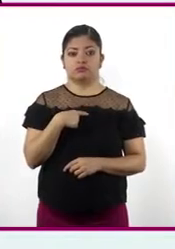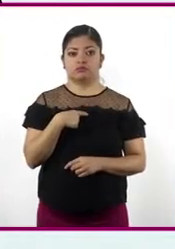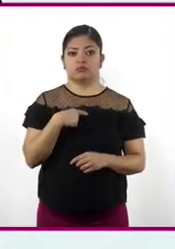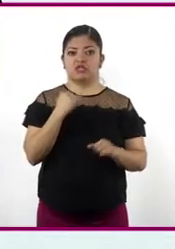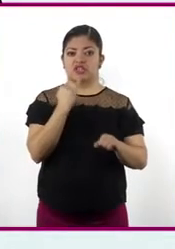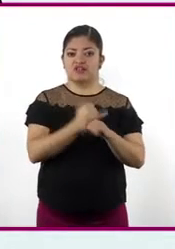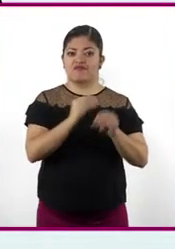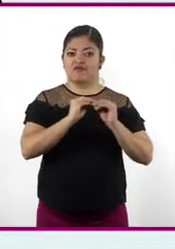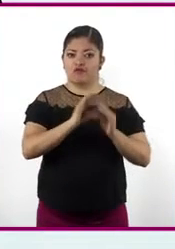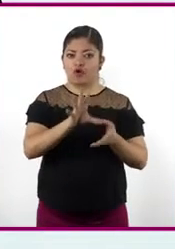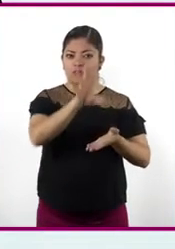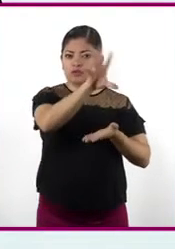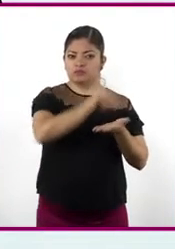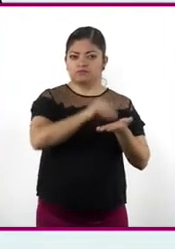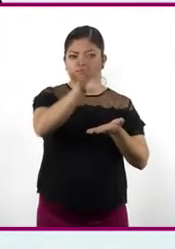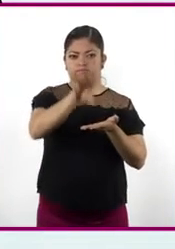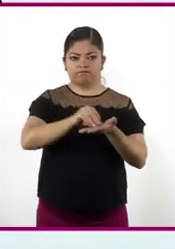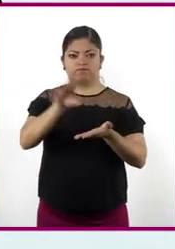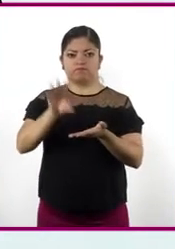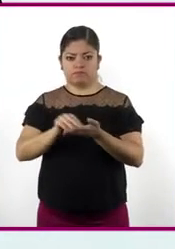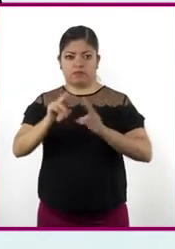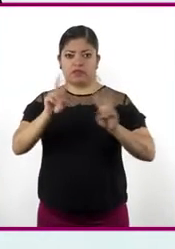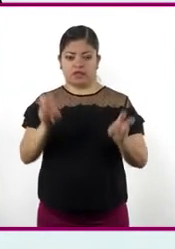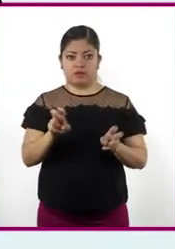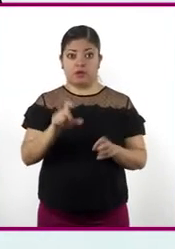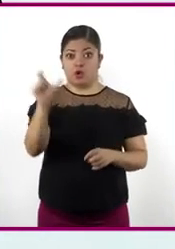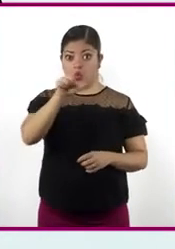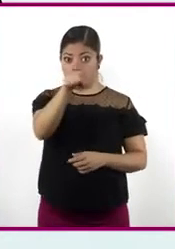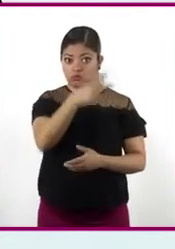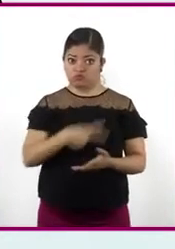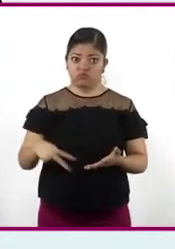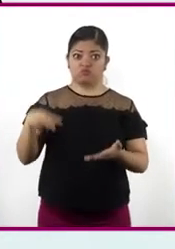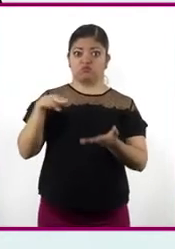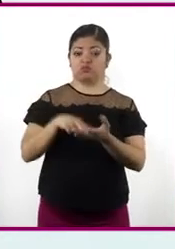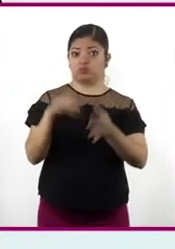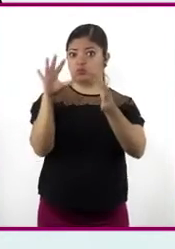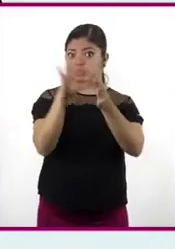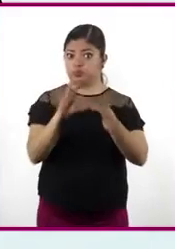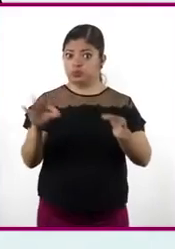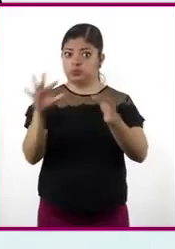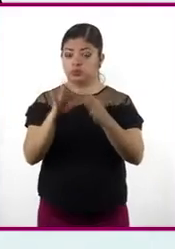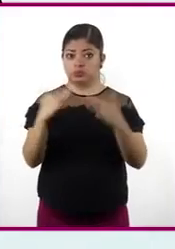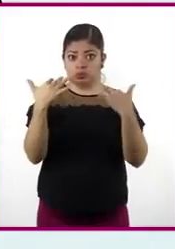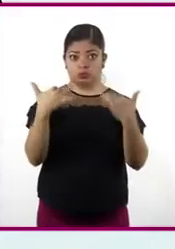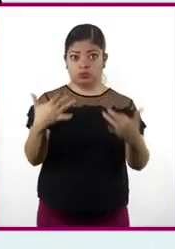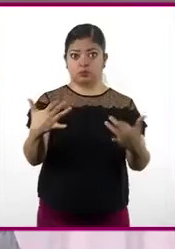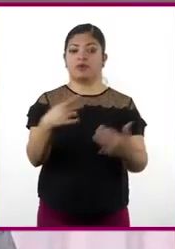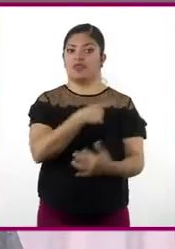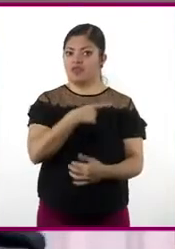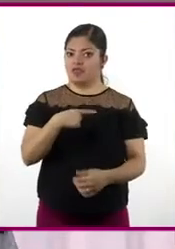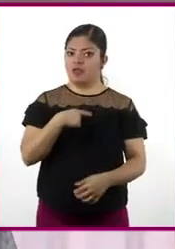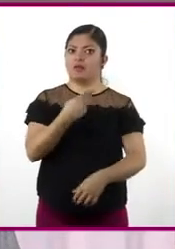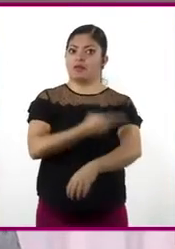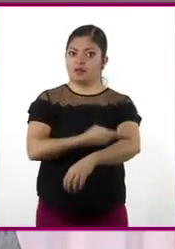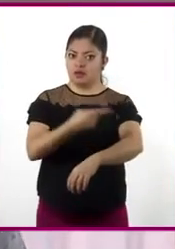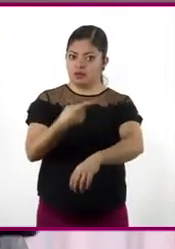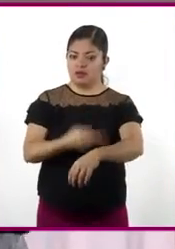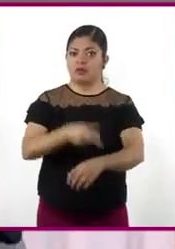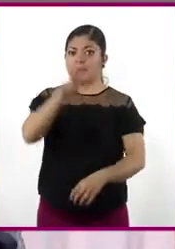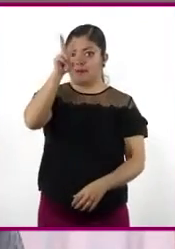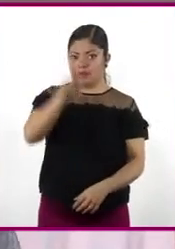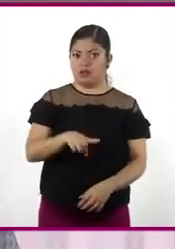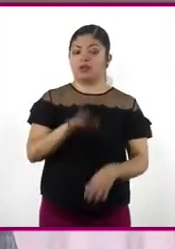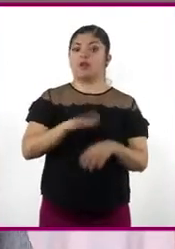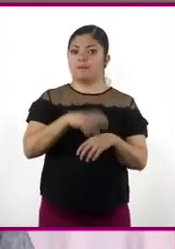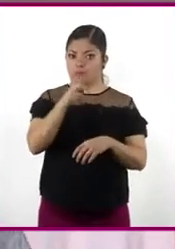recopilar información del tema elegido. Al hablar en público, debemos tener información actual y verdadera. Por eso es importante acudir